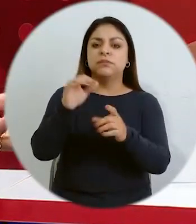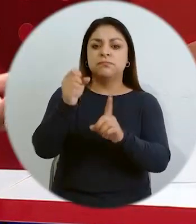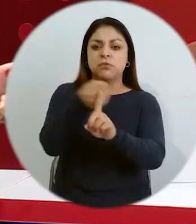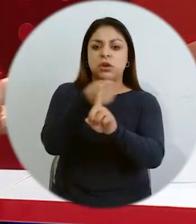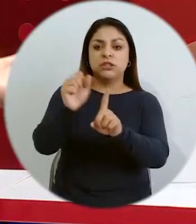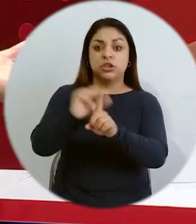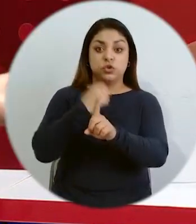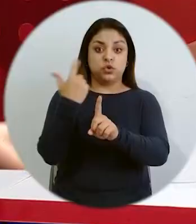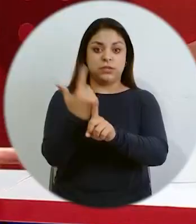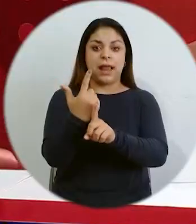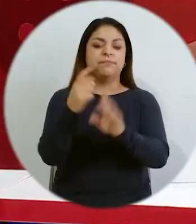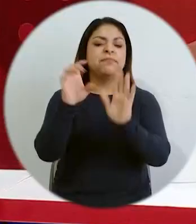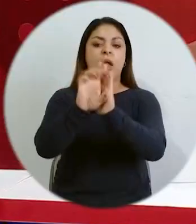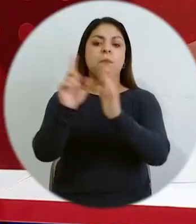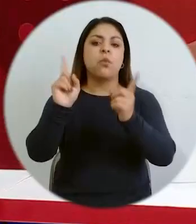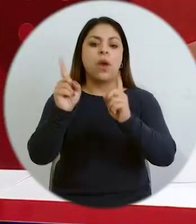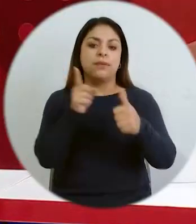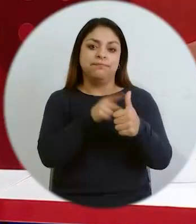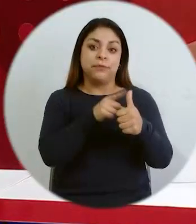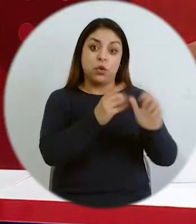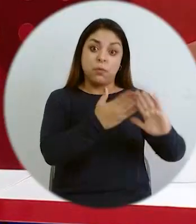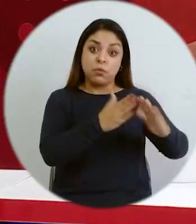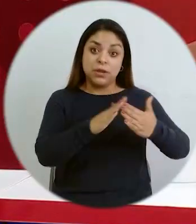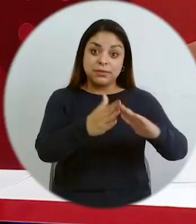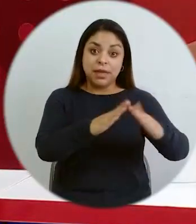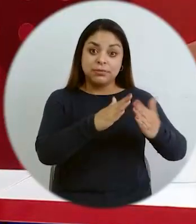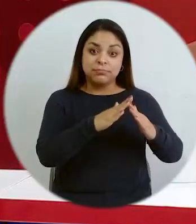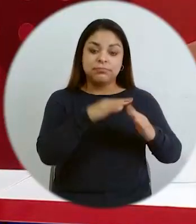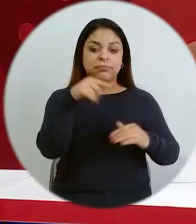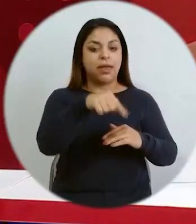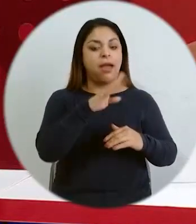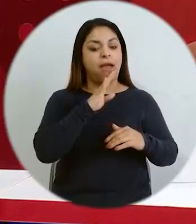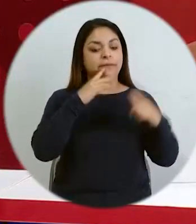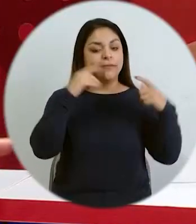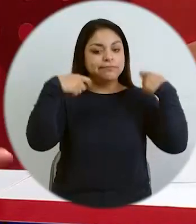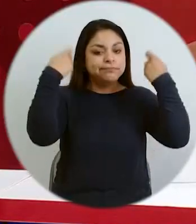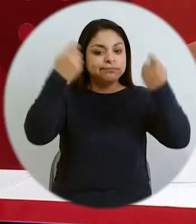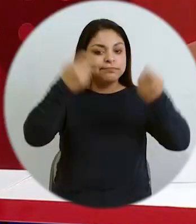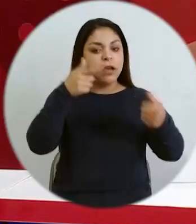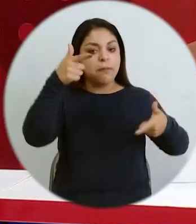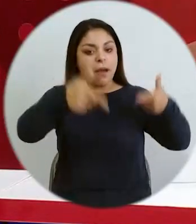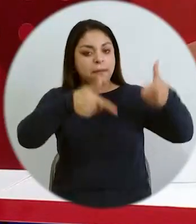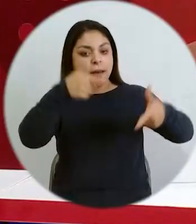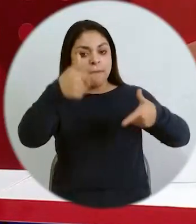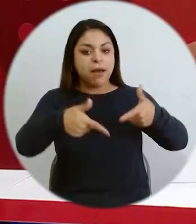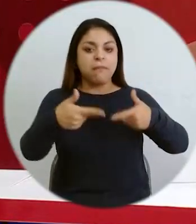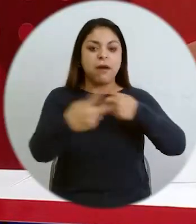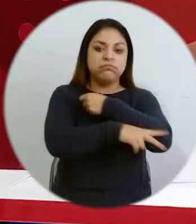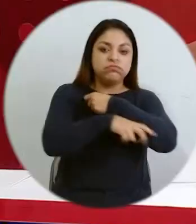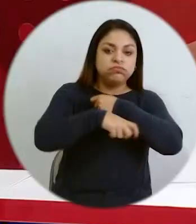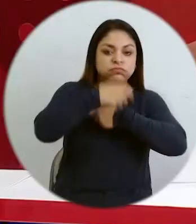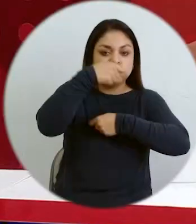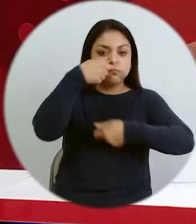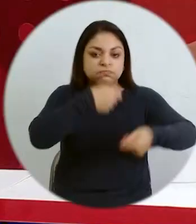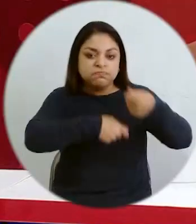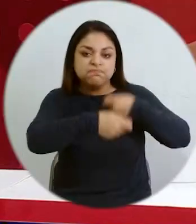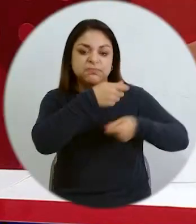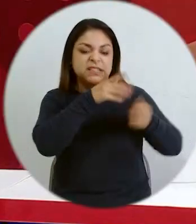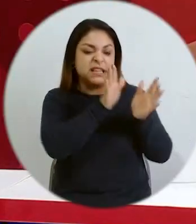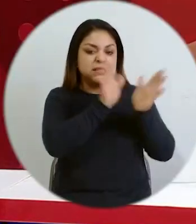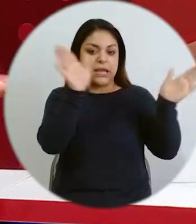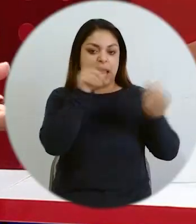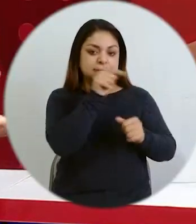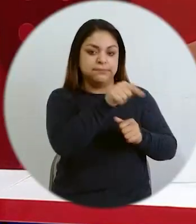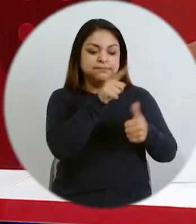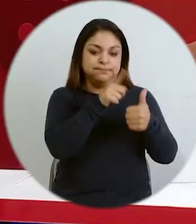la violencia social, sus principales expresiones tenemos la violencia en comunidades, todo lo que tiene que ver con crimen organizado, ¿verdad?,